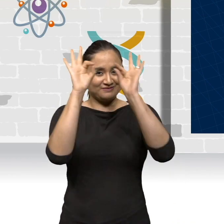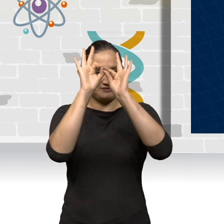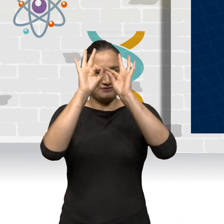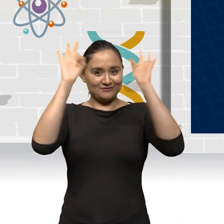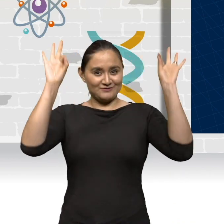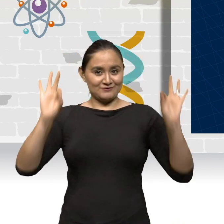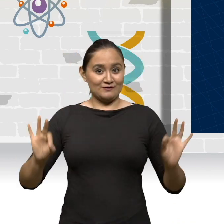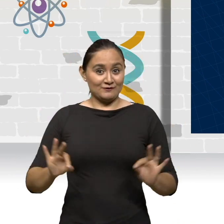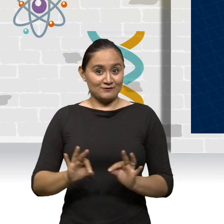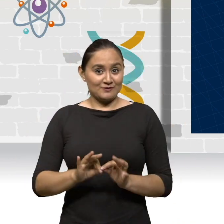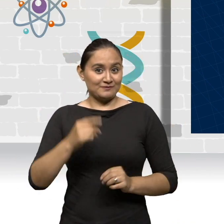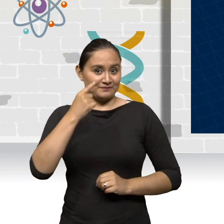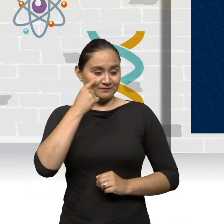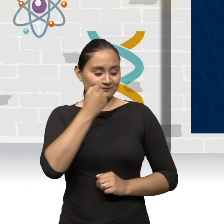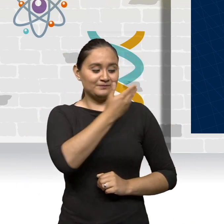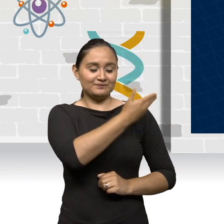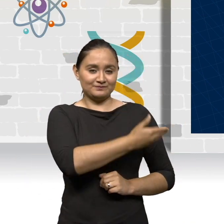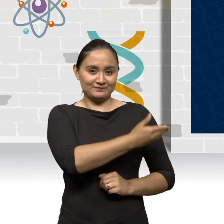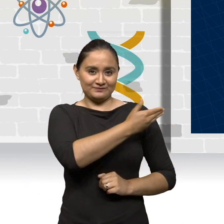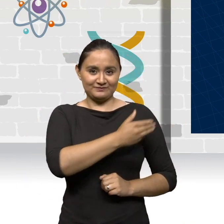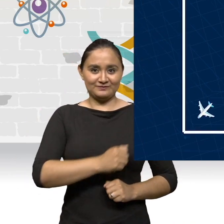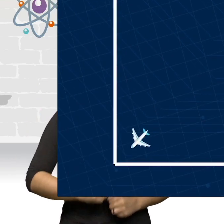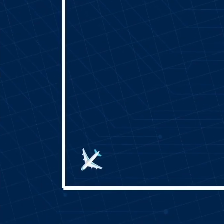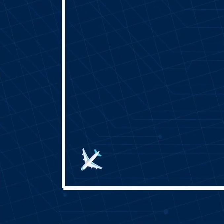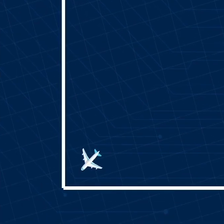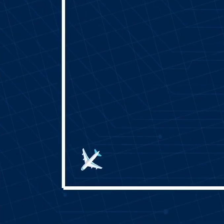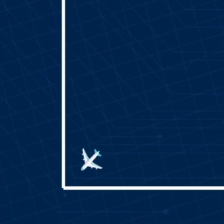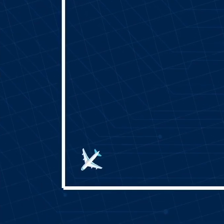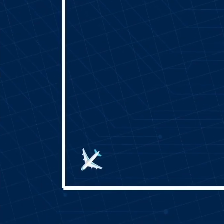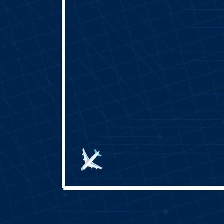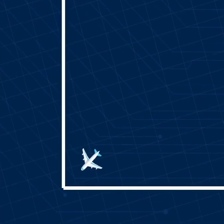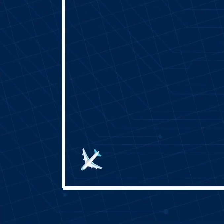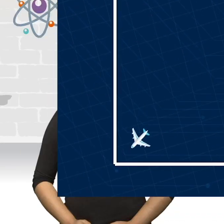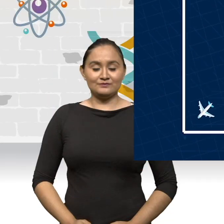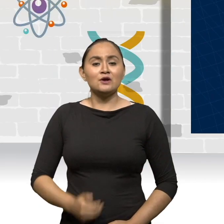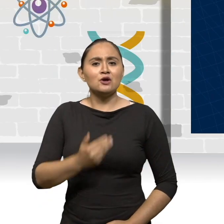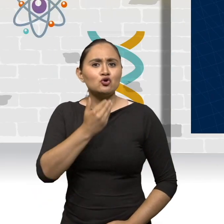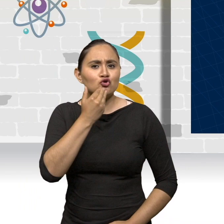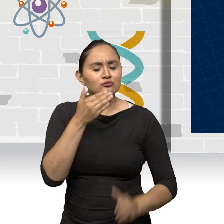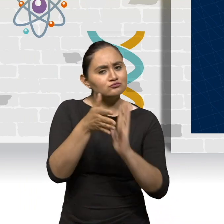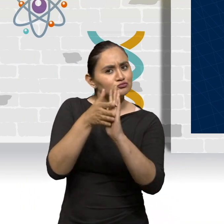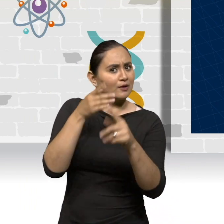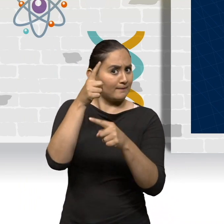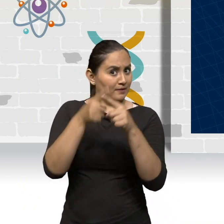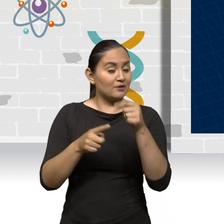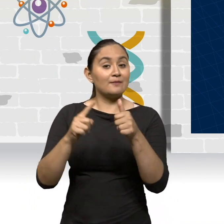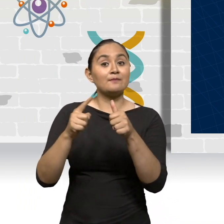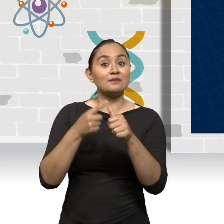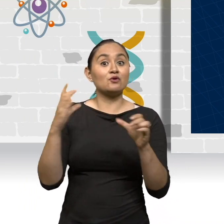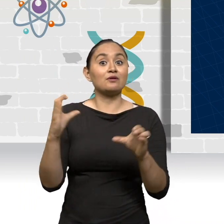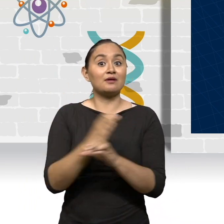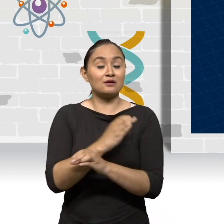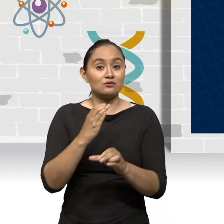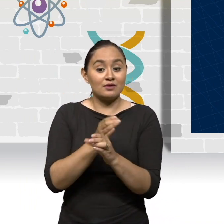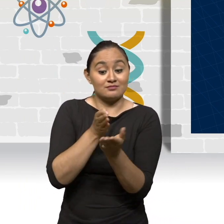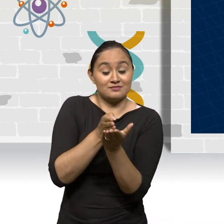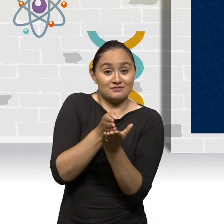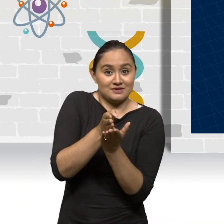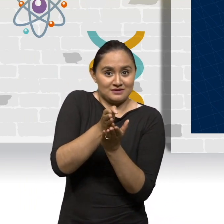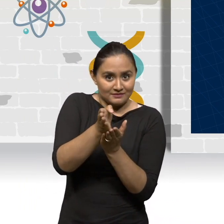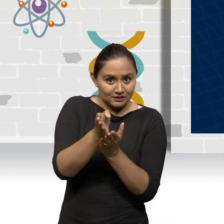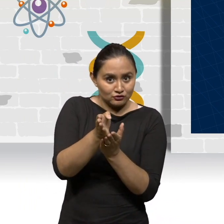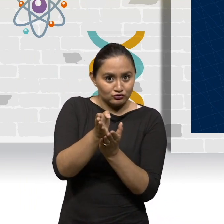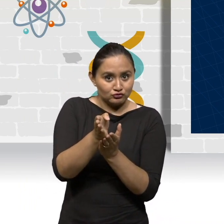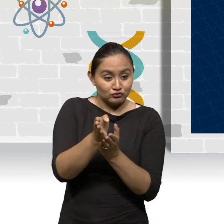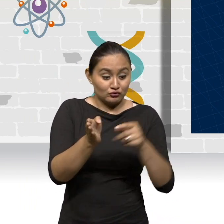más 3j kilómetros. Y tu reloj marcó las 13 y 30. Para determinar la velocidad media, primero calcularemos